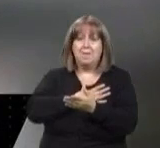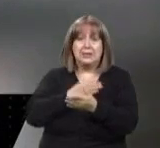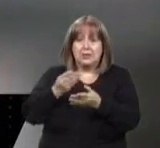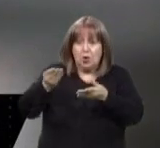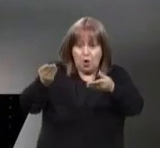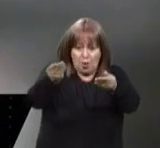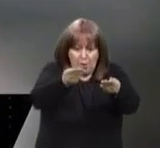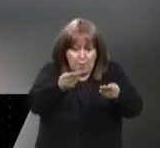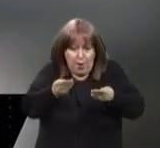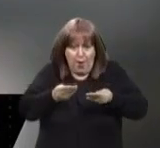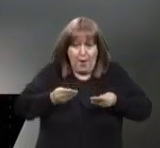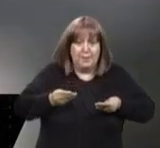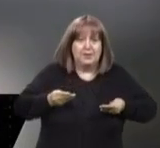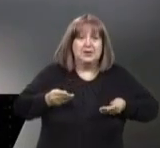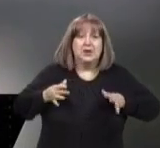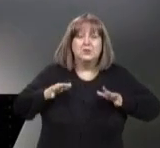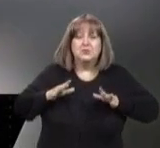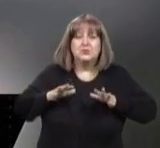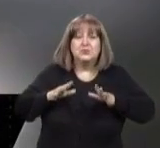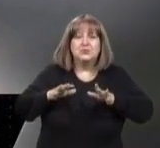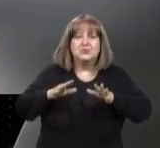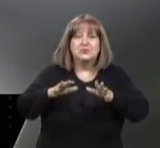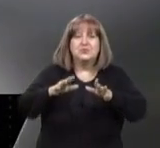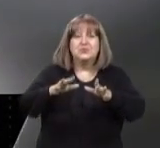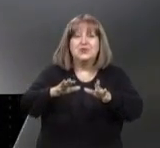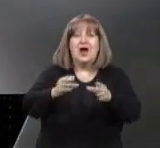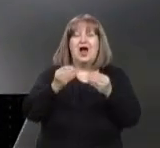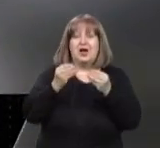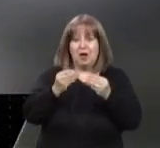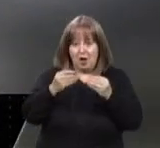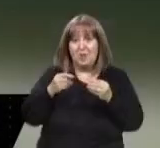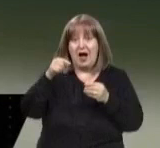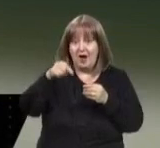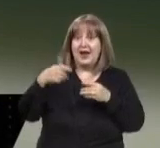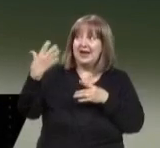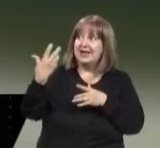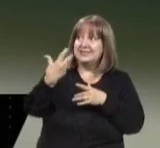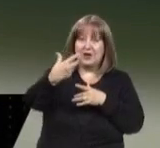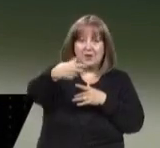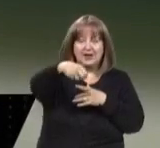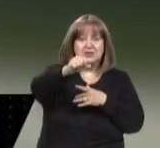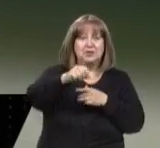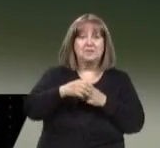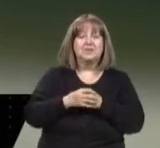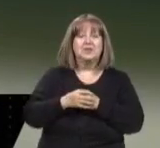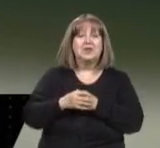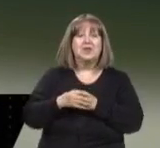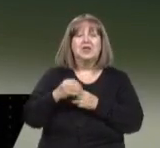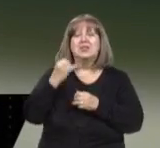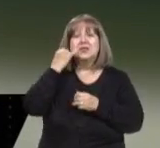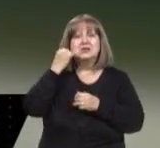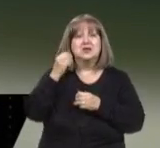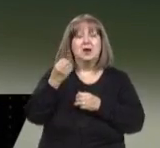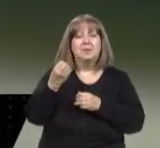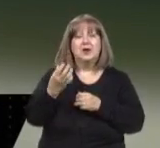gigantografía de Lionel Messi sí. en el medio del río. Bueno, vieron que yo les conté que justamente allí en la finalísima había todo un sector en